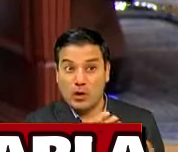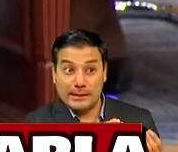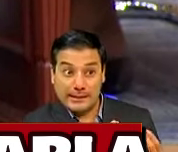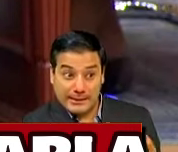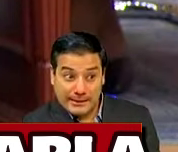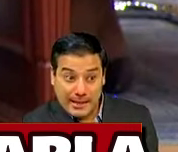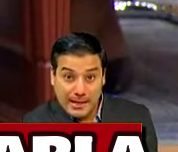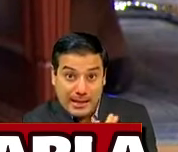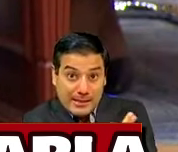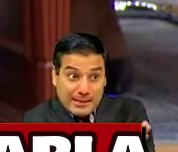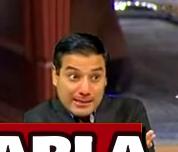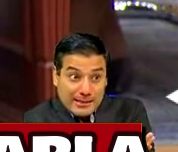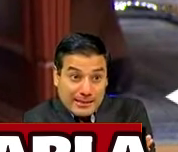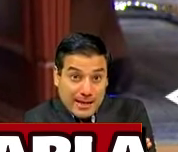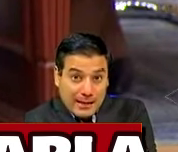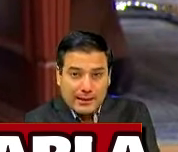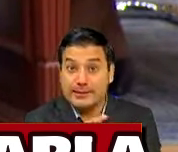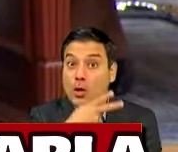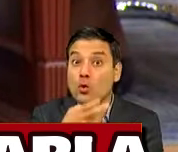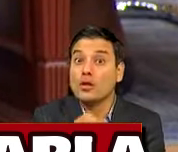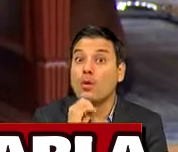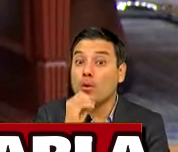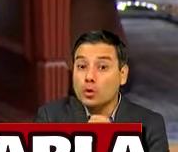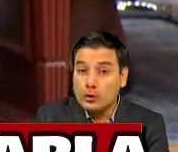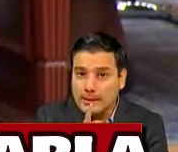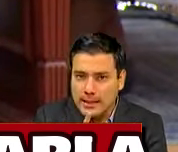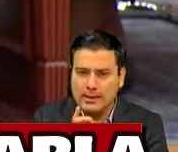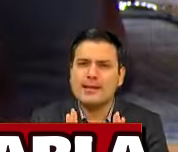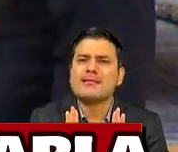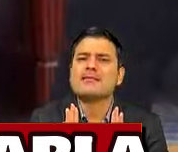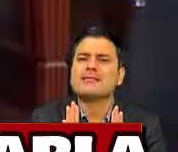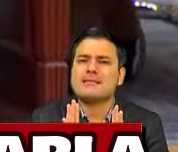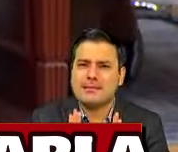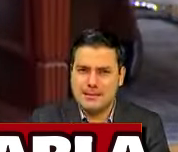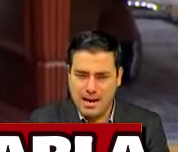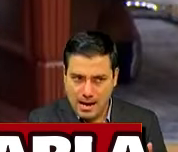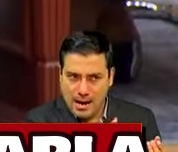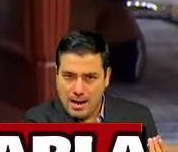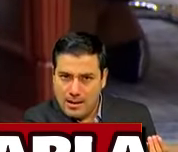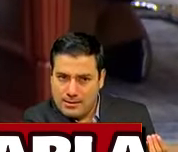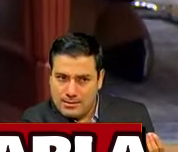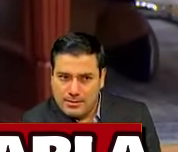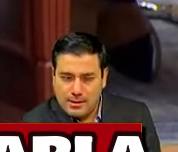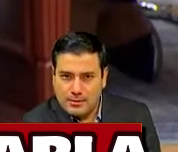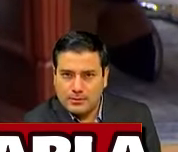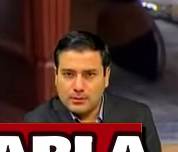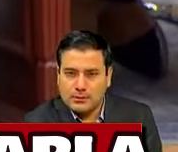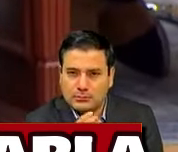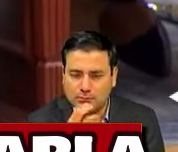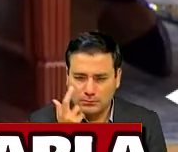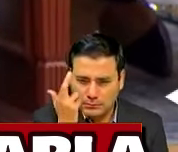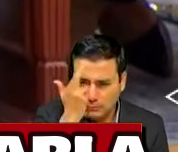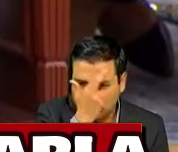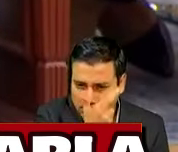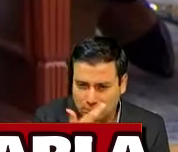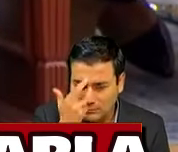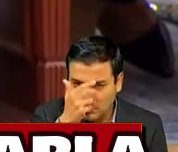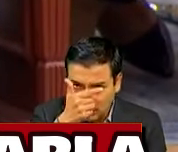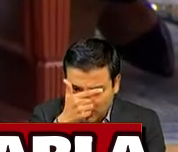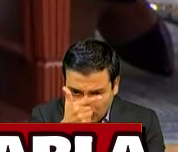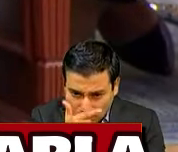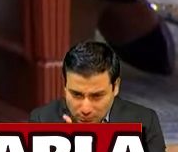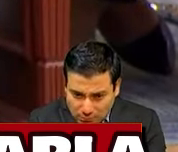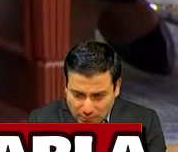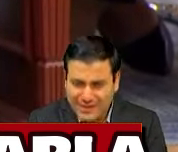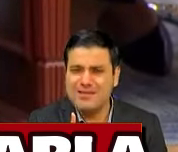esta segunda oportunidad, también es cierto, uno o dos días tarde, pero materialmente ya se revisaron,